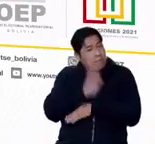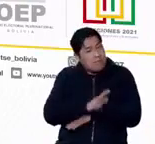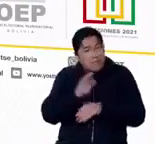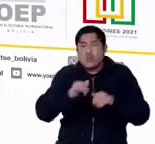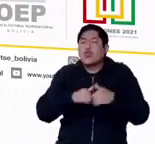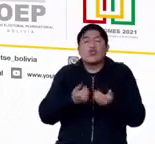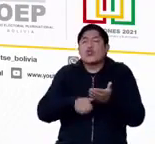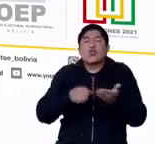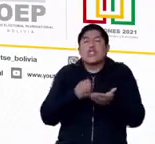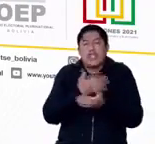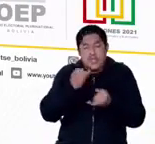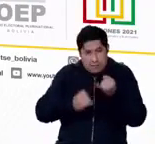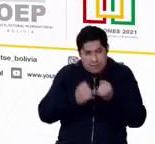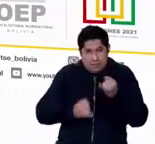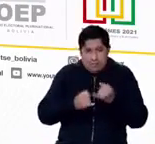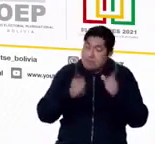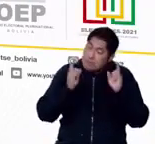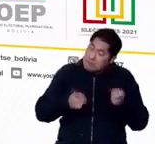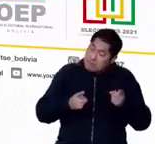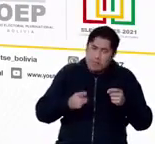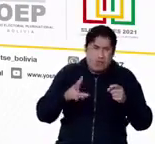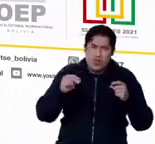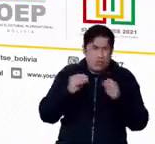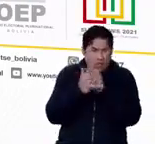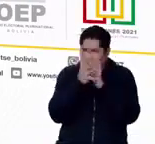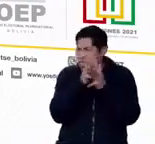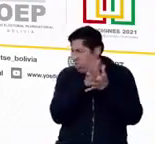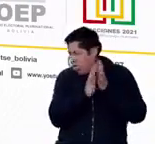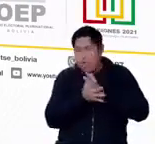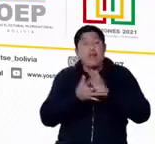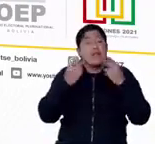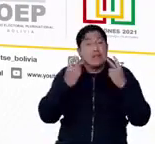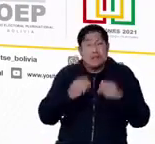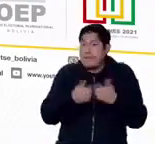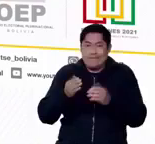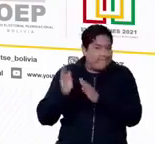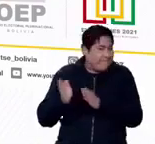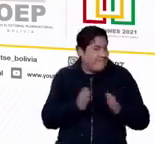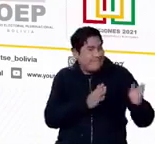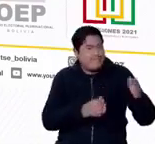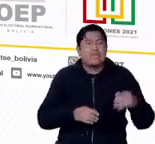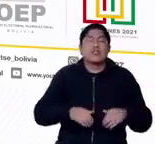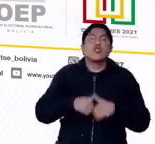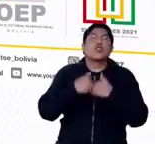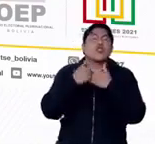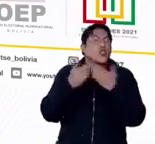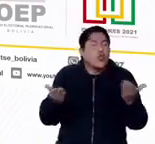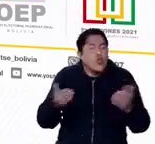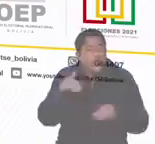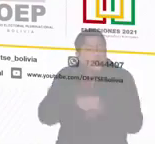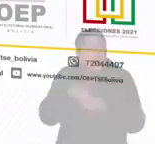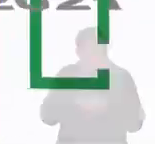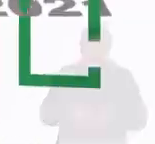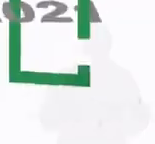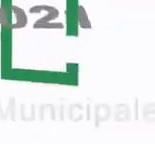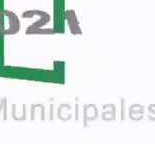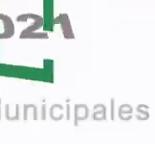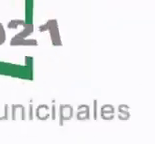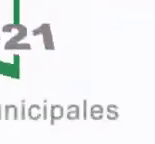horarios según el último dígito de su cédula de identidad. Así evitamos las aglomeraciones. Vamos a ver cómo se va a organizar la votación.